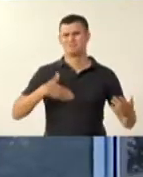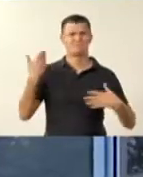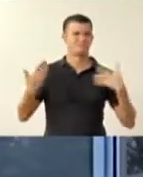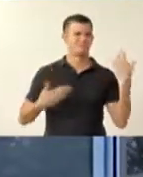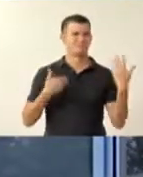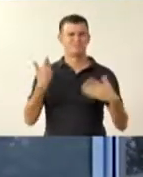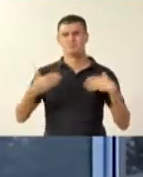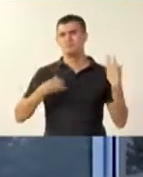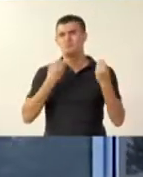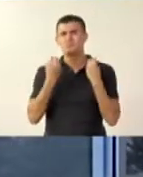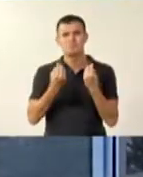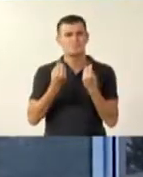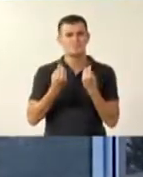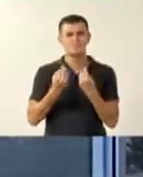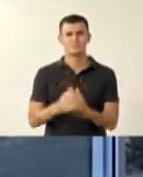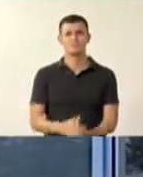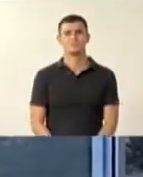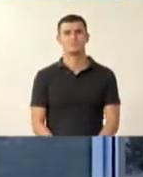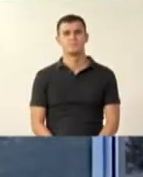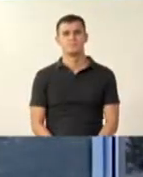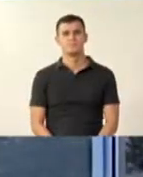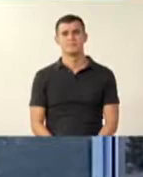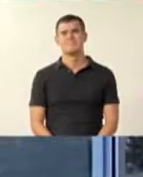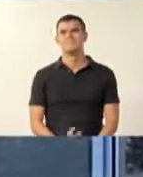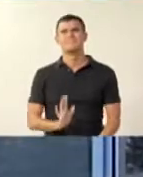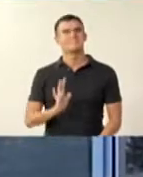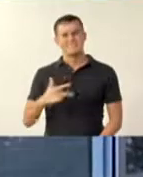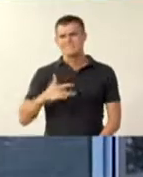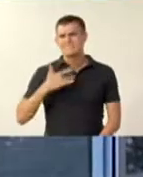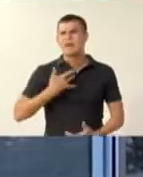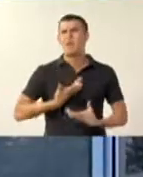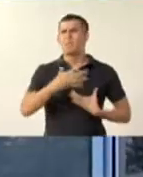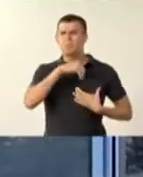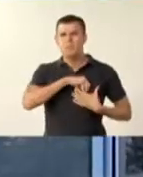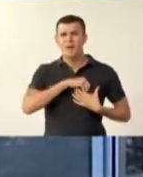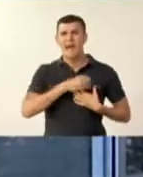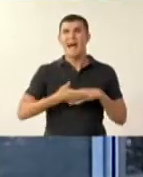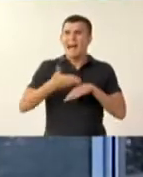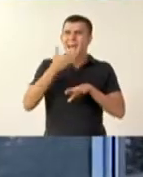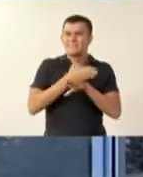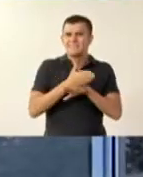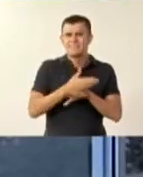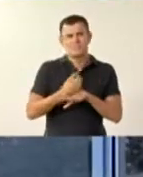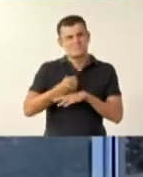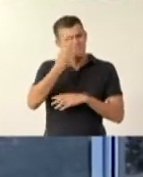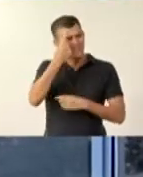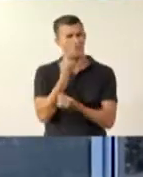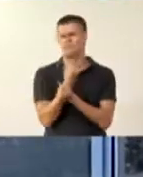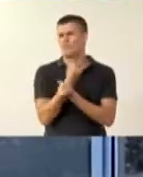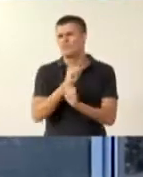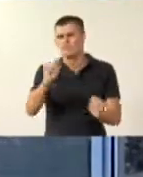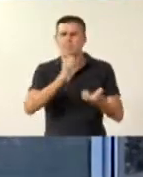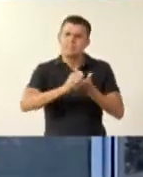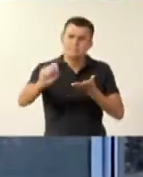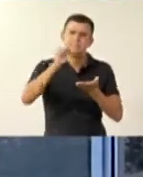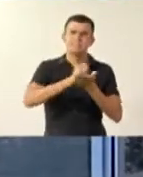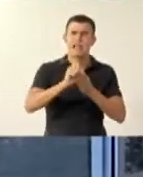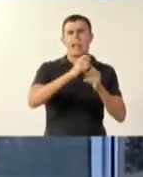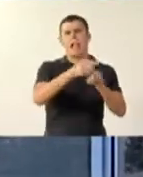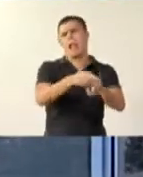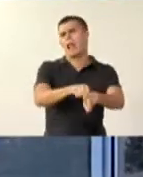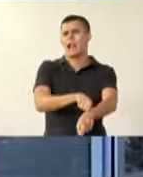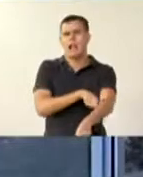Entonces, pues me emocioné demasiado. Son sentimientos encontrados, porque al principio algo que era casi imposible